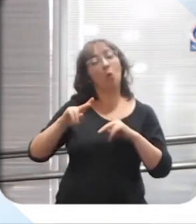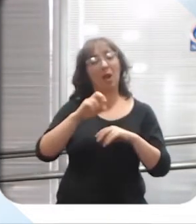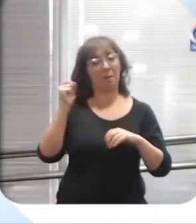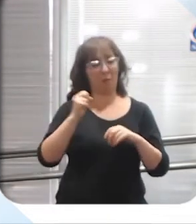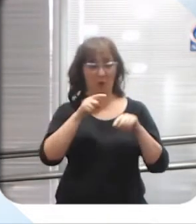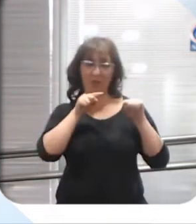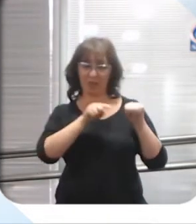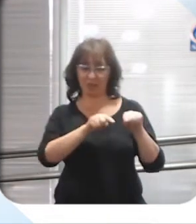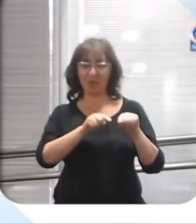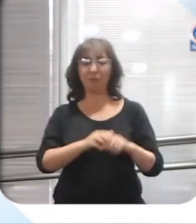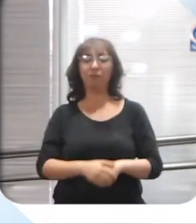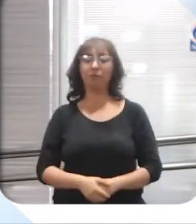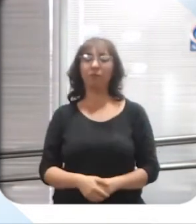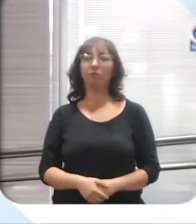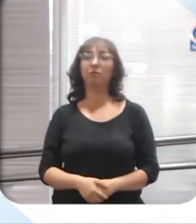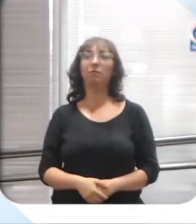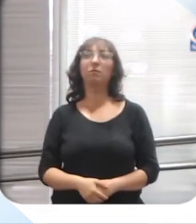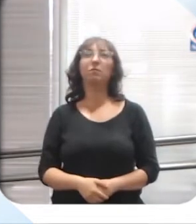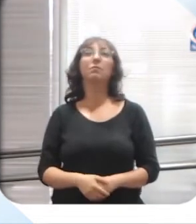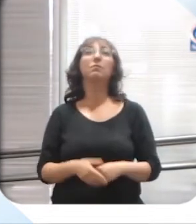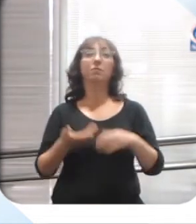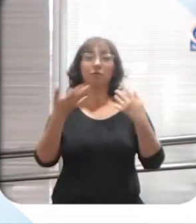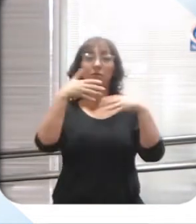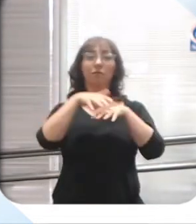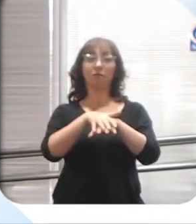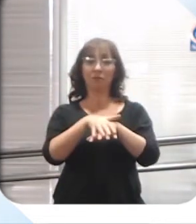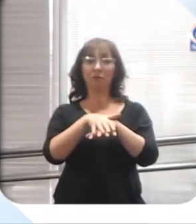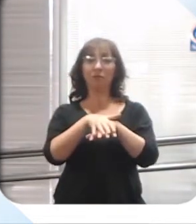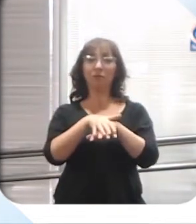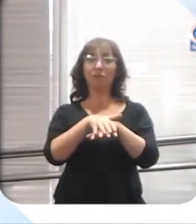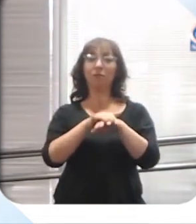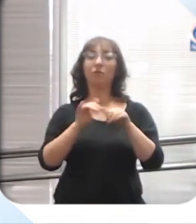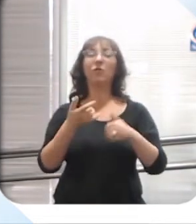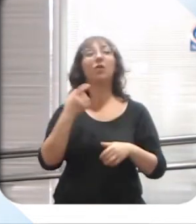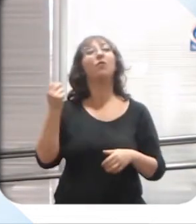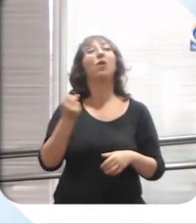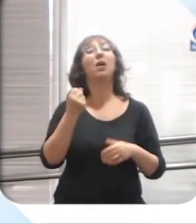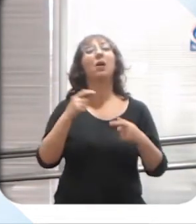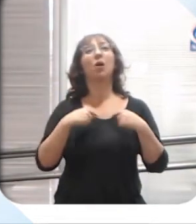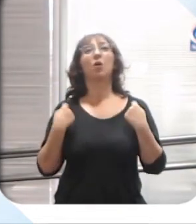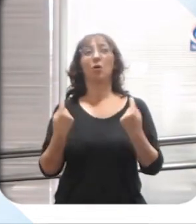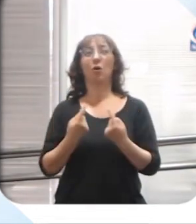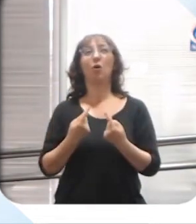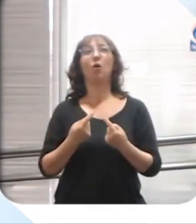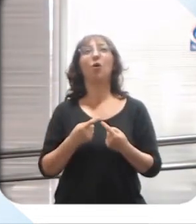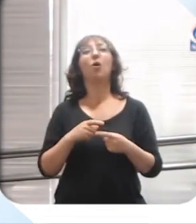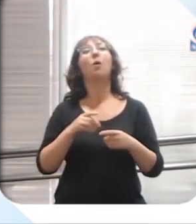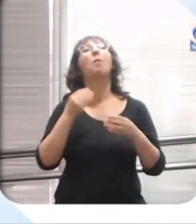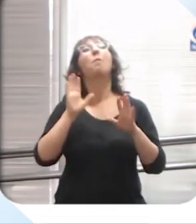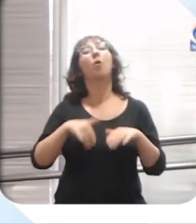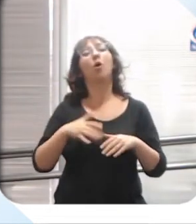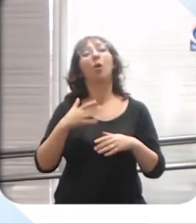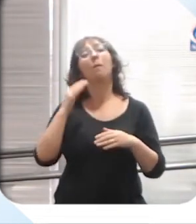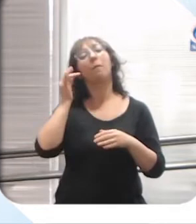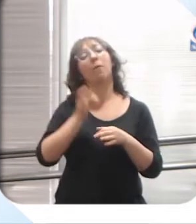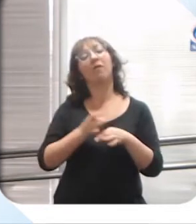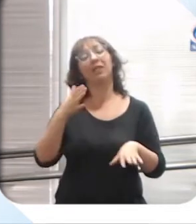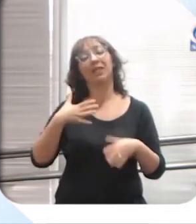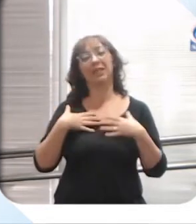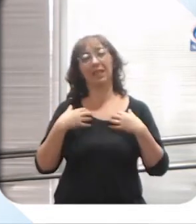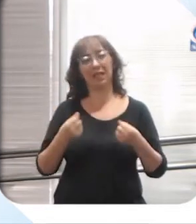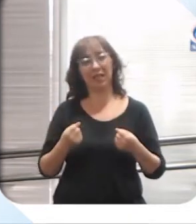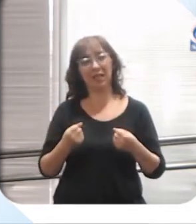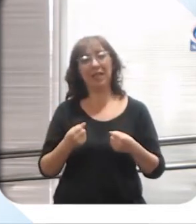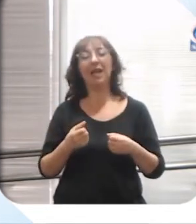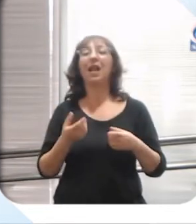esas. Bueno, y está integrada, algo que es fundamental para nosotros es que está integrada por profesionales de la salud, o